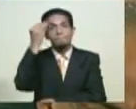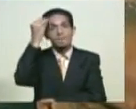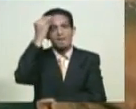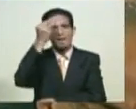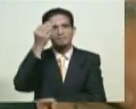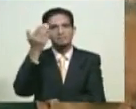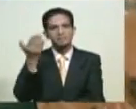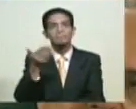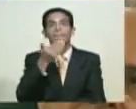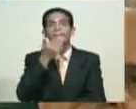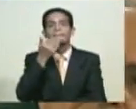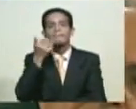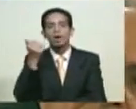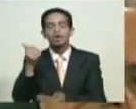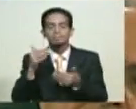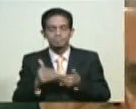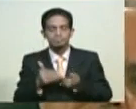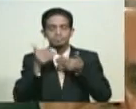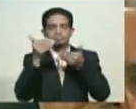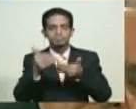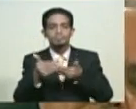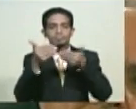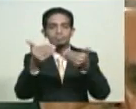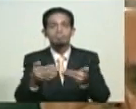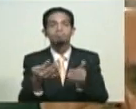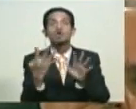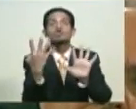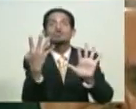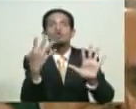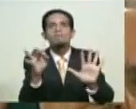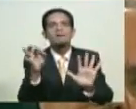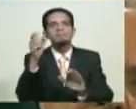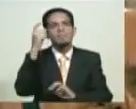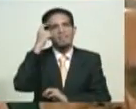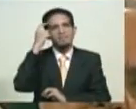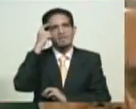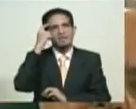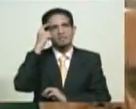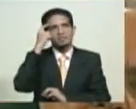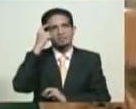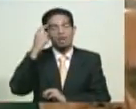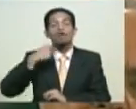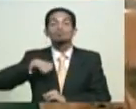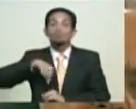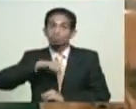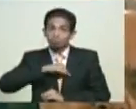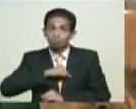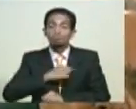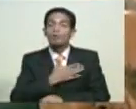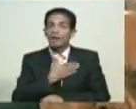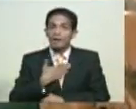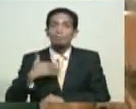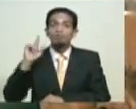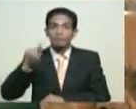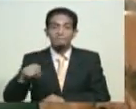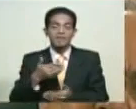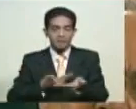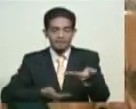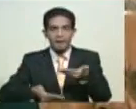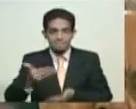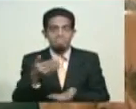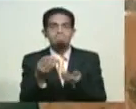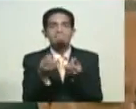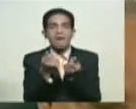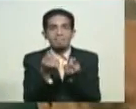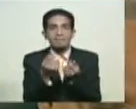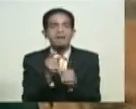considere pues esos 90 días que nosotros entendemos perfectamente, somos los más interesados en que la reconversión monetaria